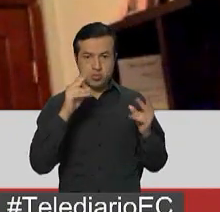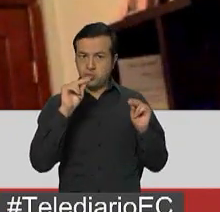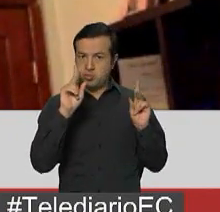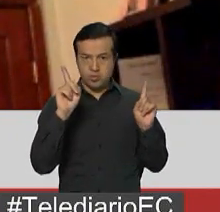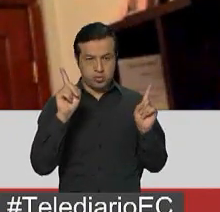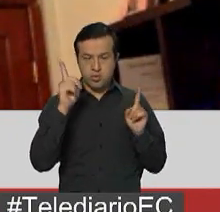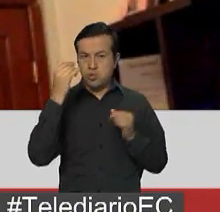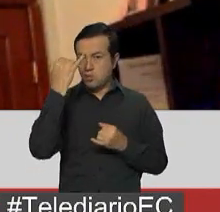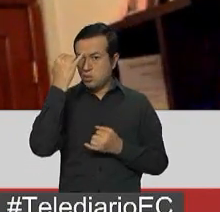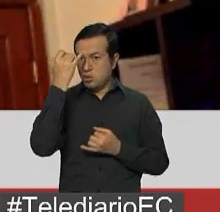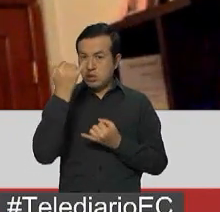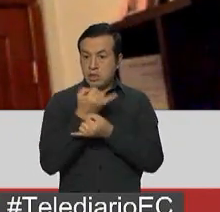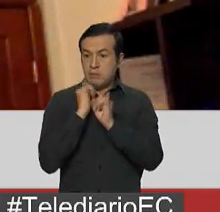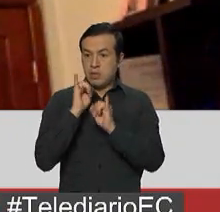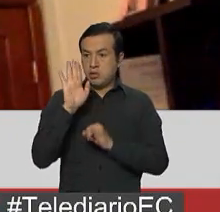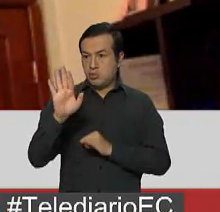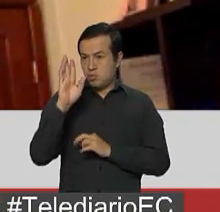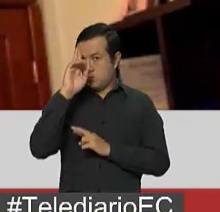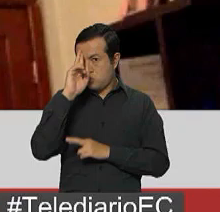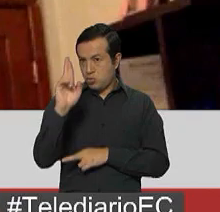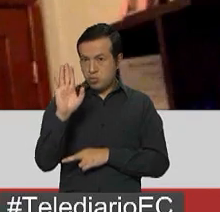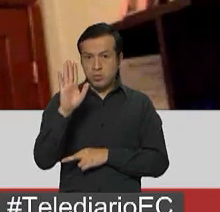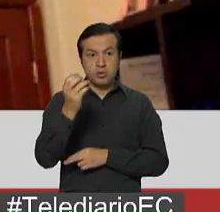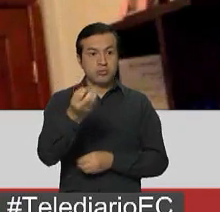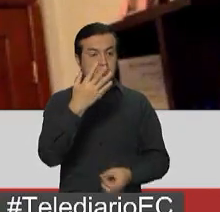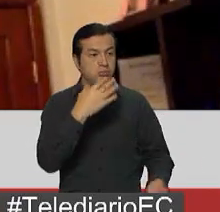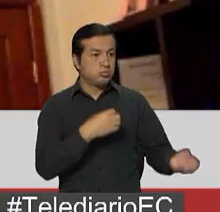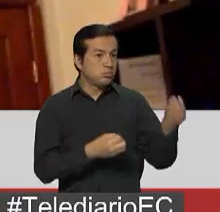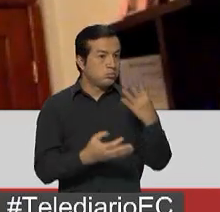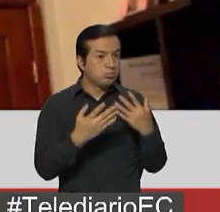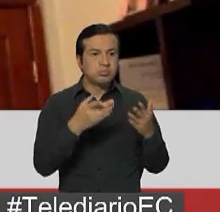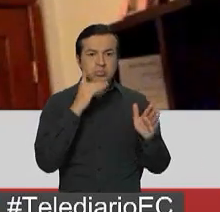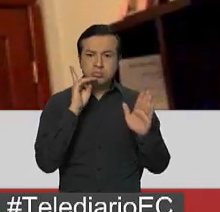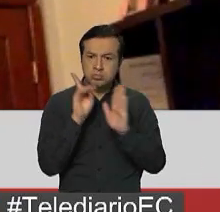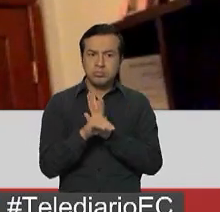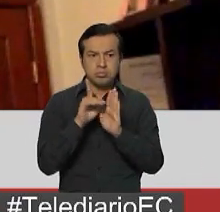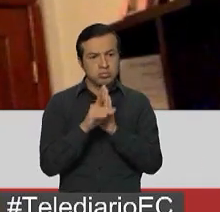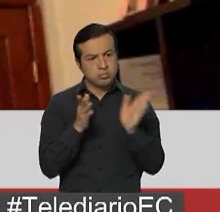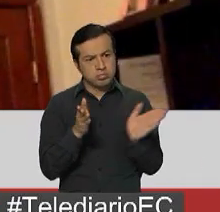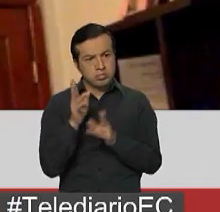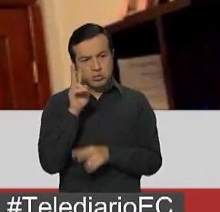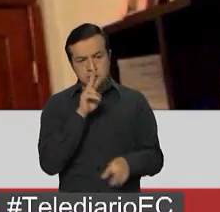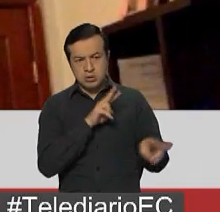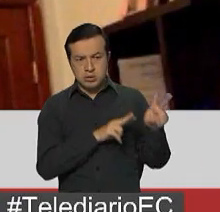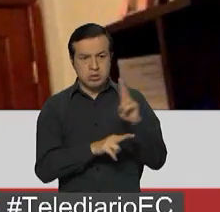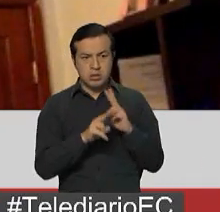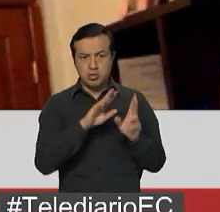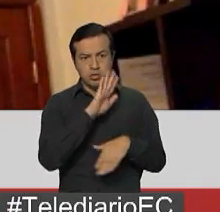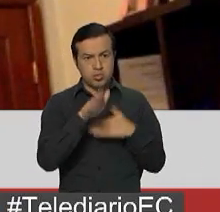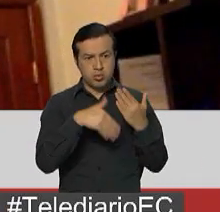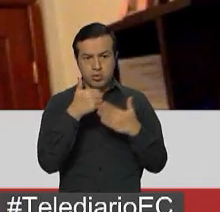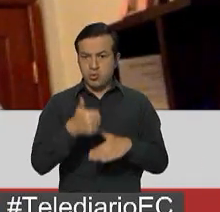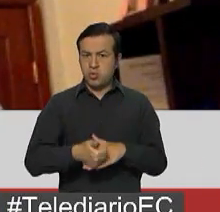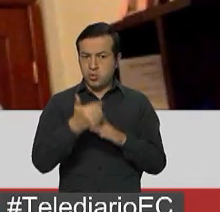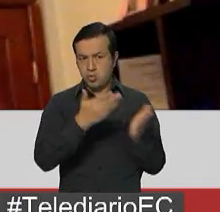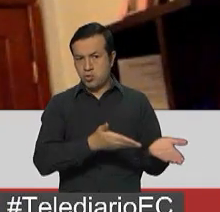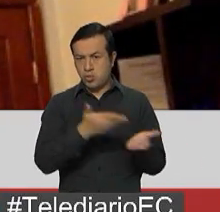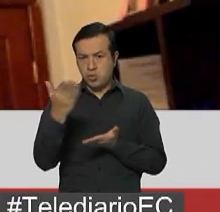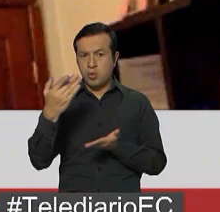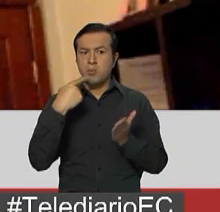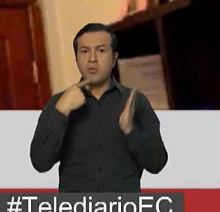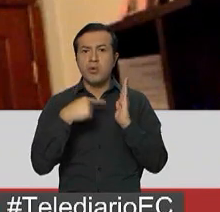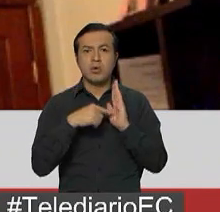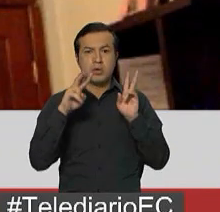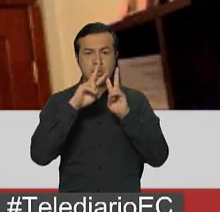de los poderes pero estamos ahí recibiendo estas alertas promoviendo las denuncias haciendo los análisis del caso y llevando las autoridades como por ejemplo lo